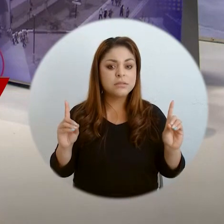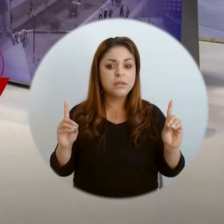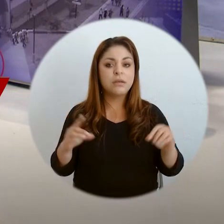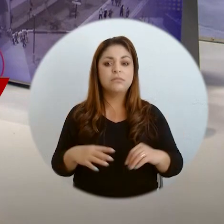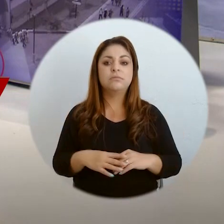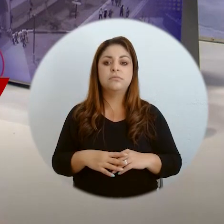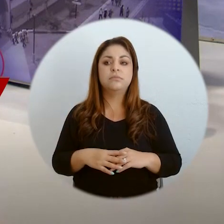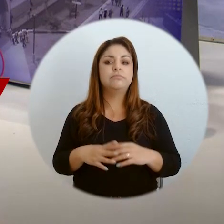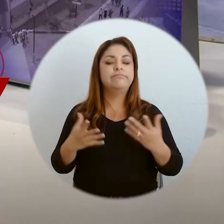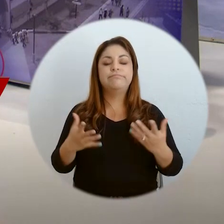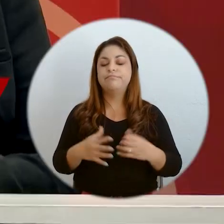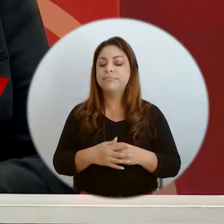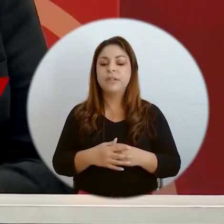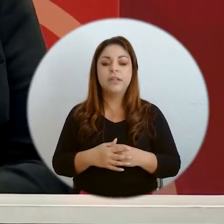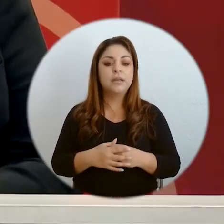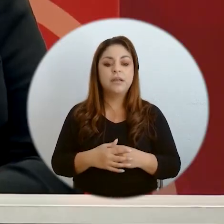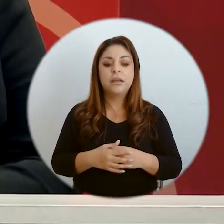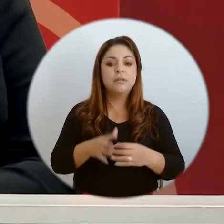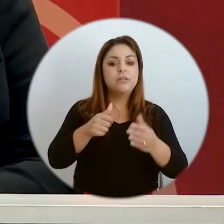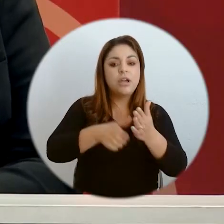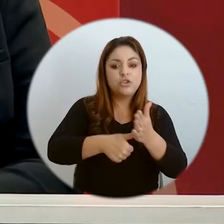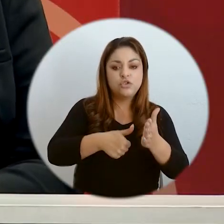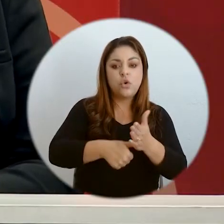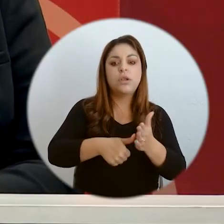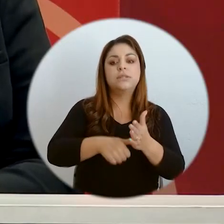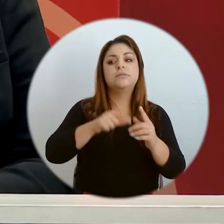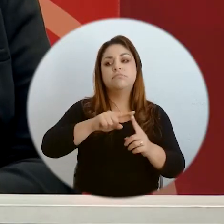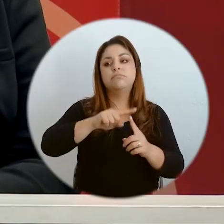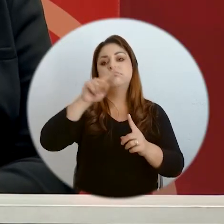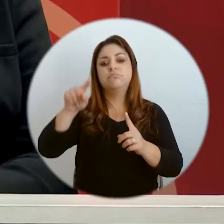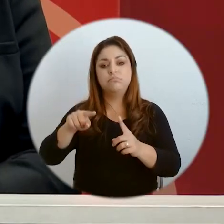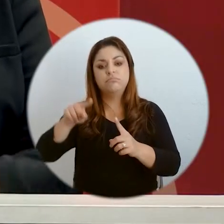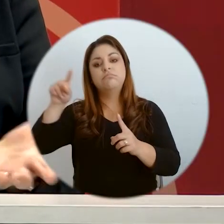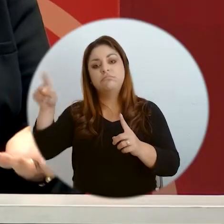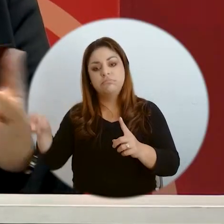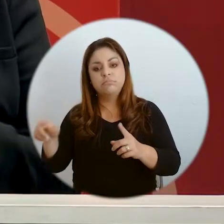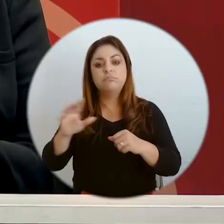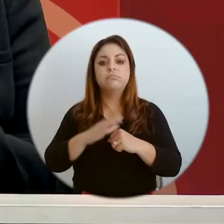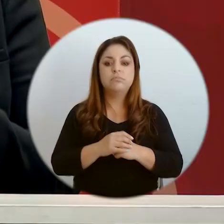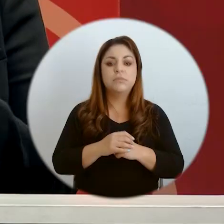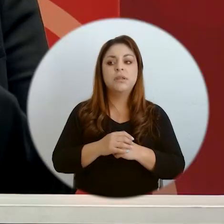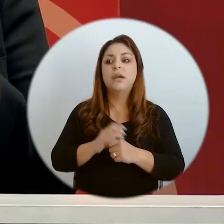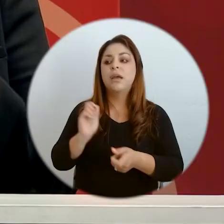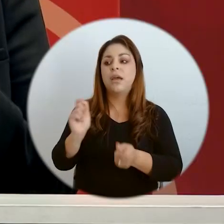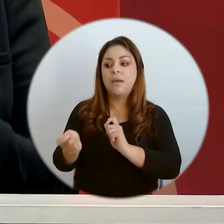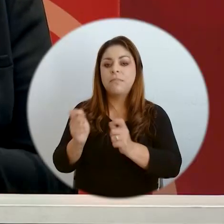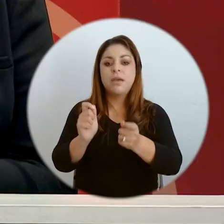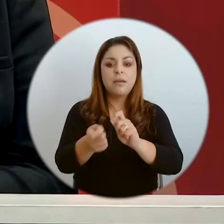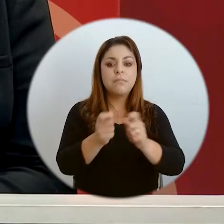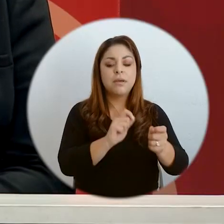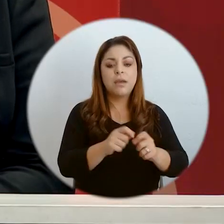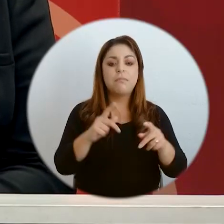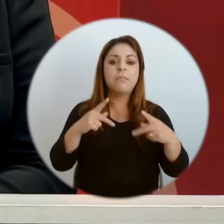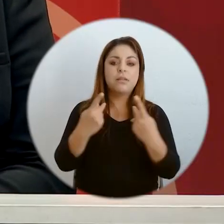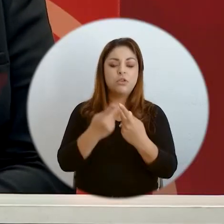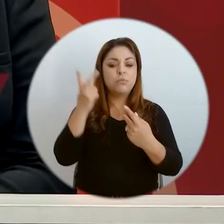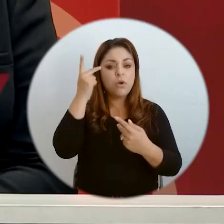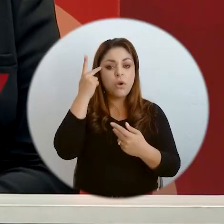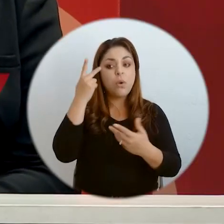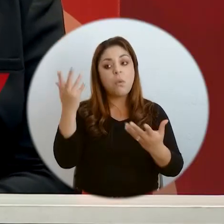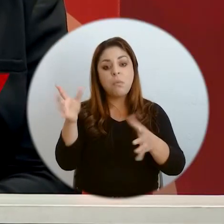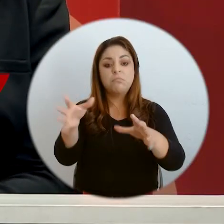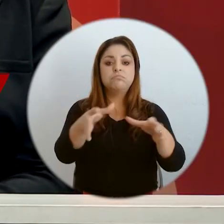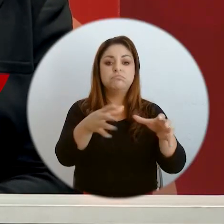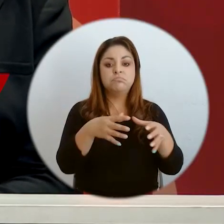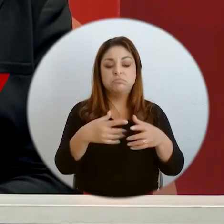¿verdad? Hacer elecciones regularmente, que haya una alternancia, que haya participación de partidos políticos,